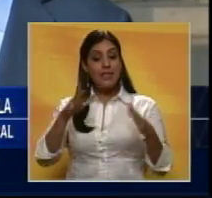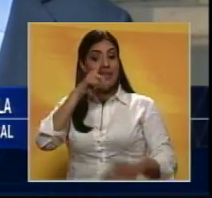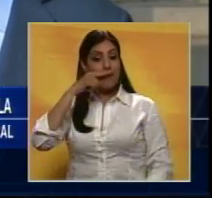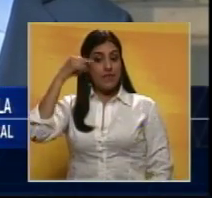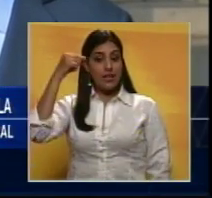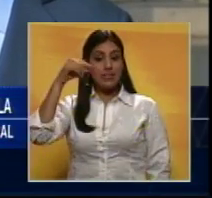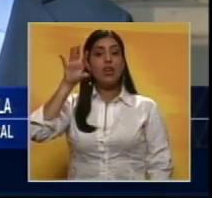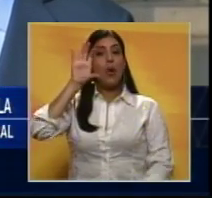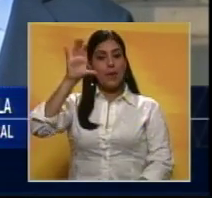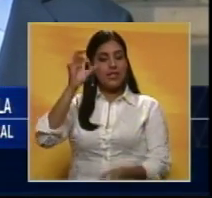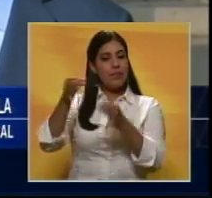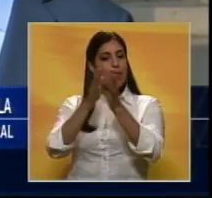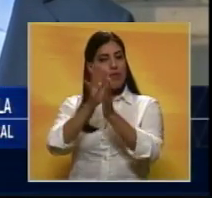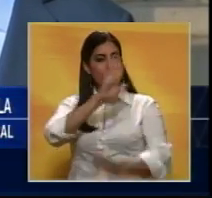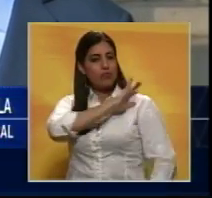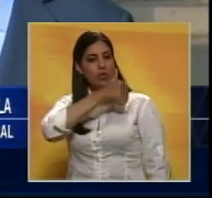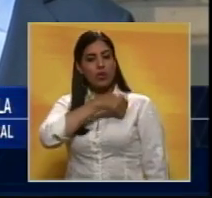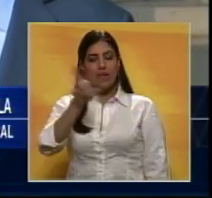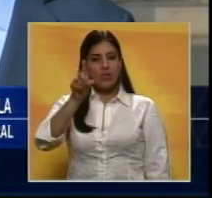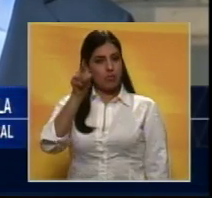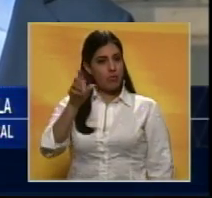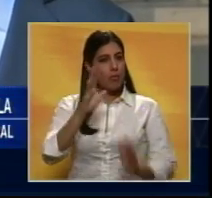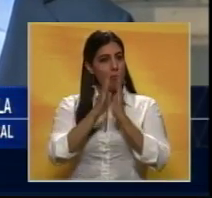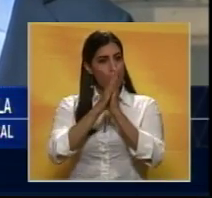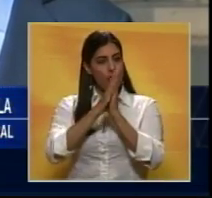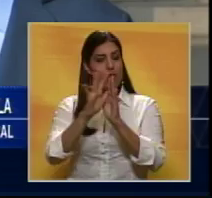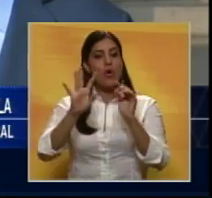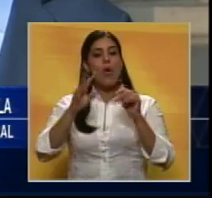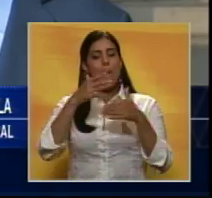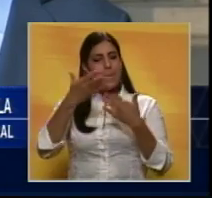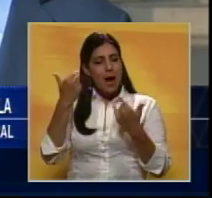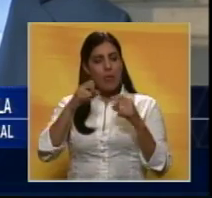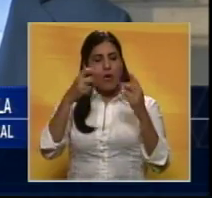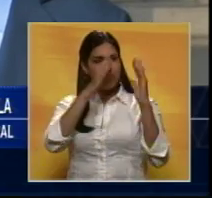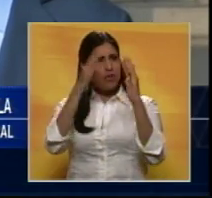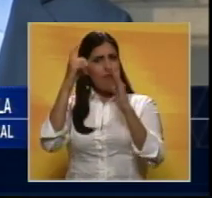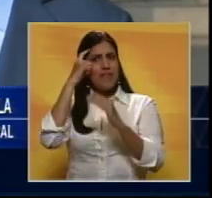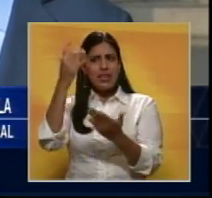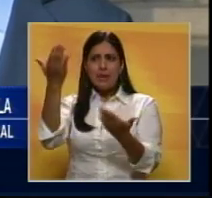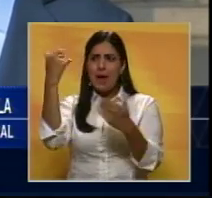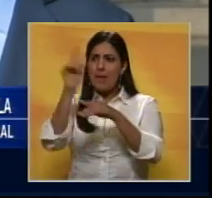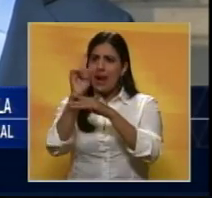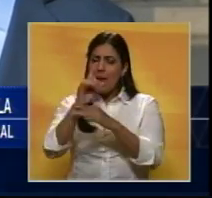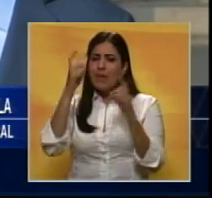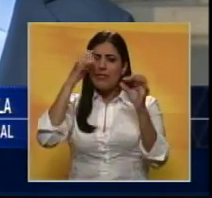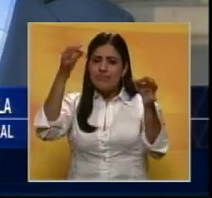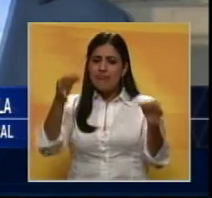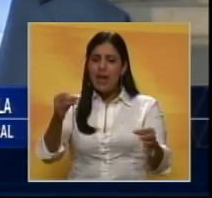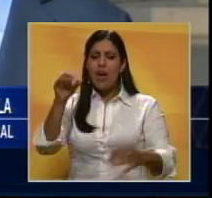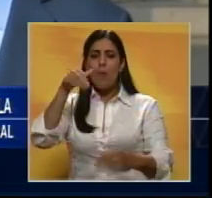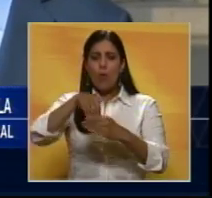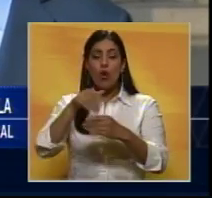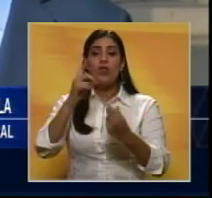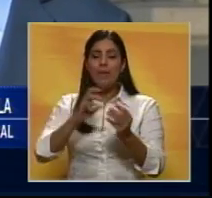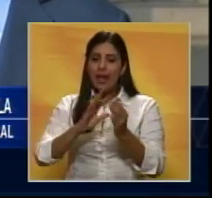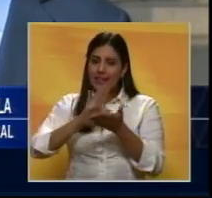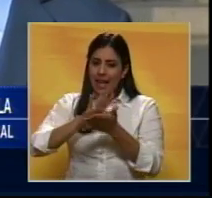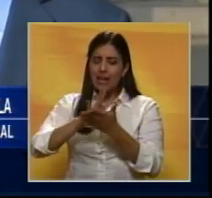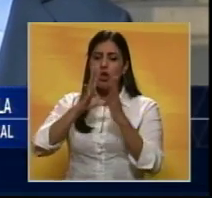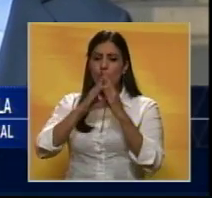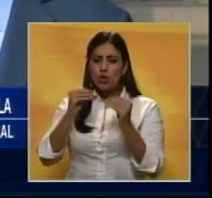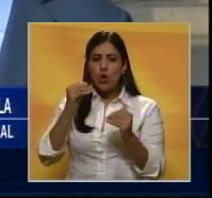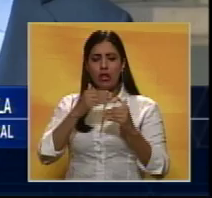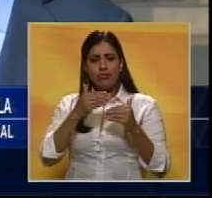francés de Exteriores pidió a las autoridades venezolanas la puesta en marcha de un calendario electoral lo más pronto posible y el restablecimiento de